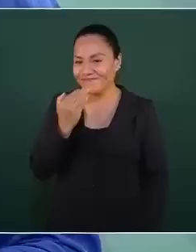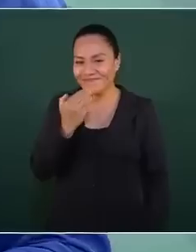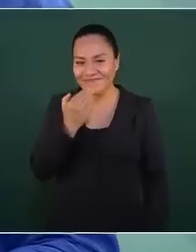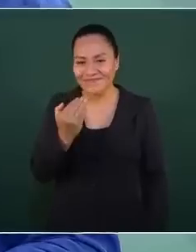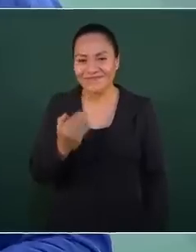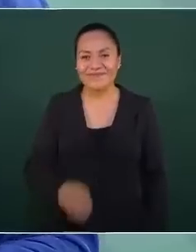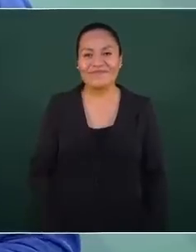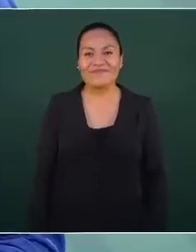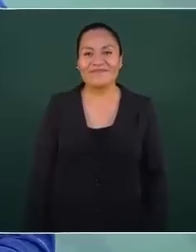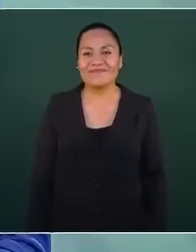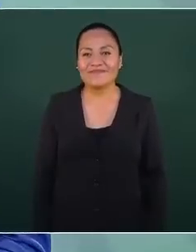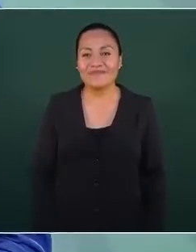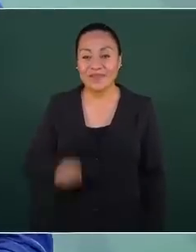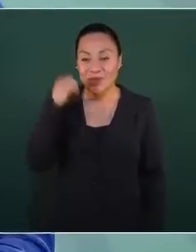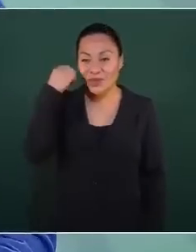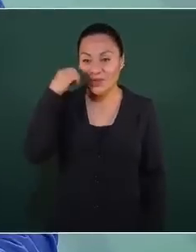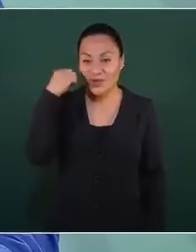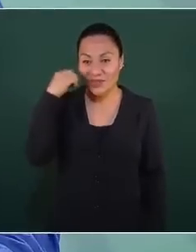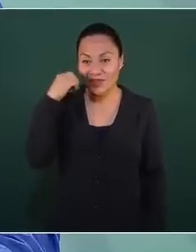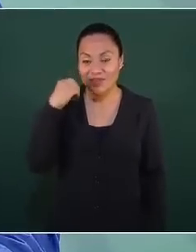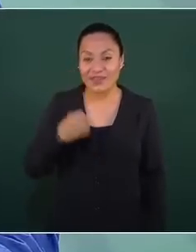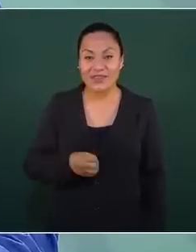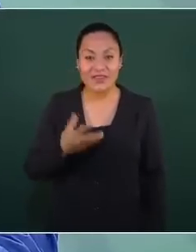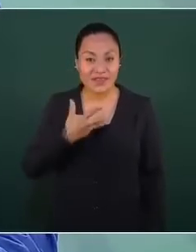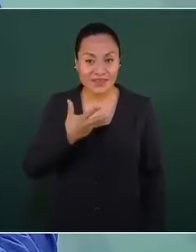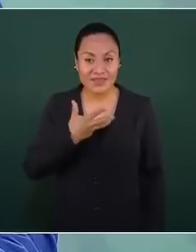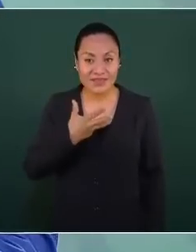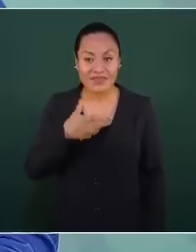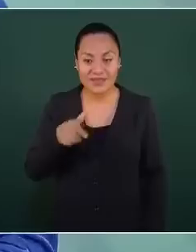Miren, Oaxaca tiene